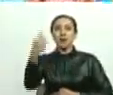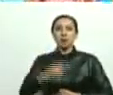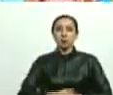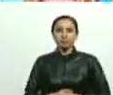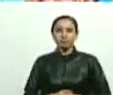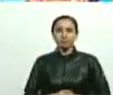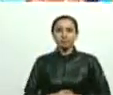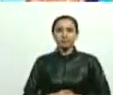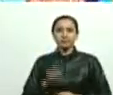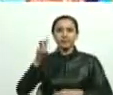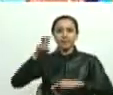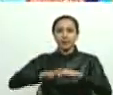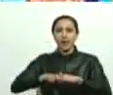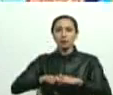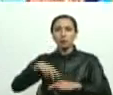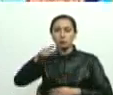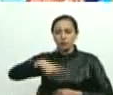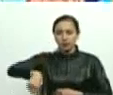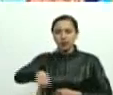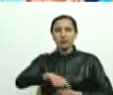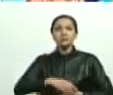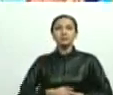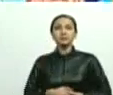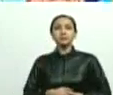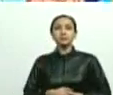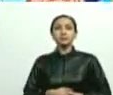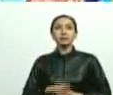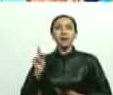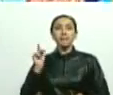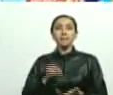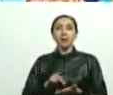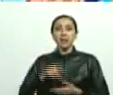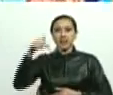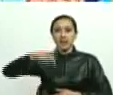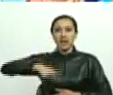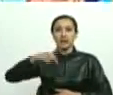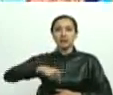Entre nosotros, Pedro Camejo, presente.